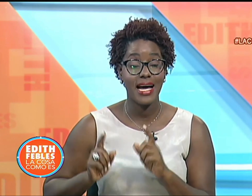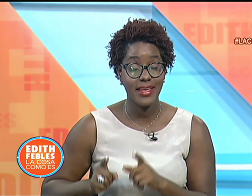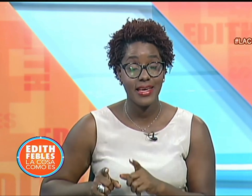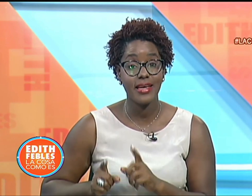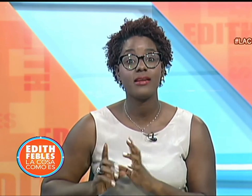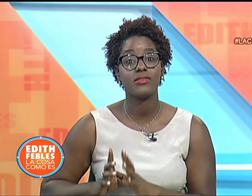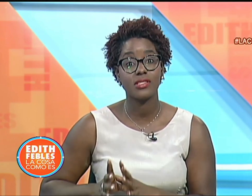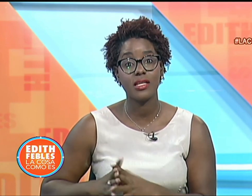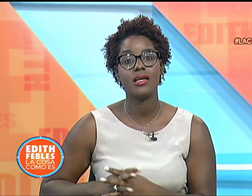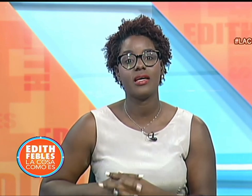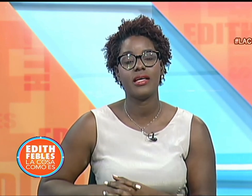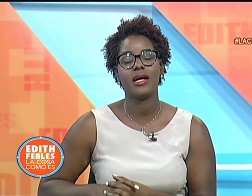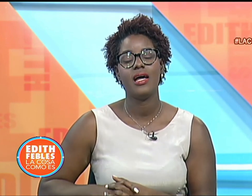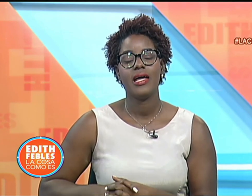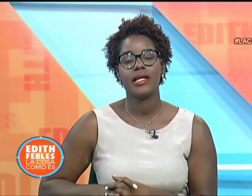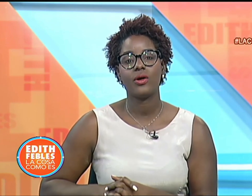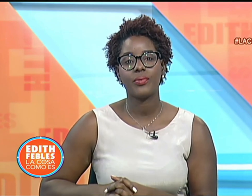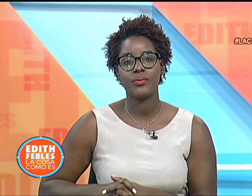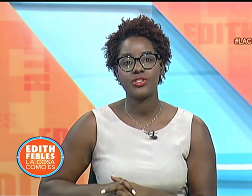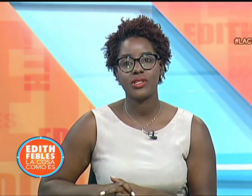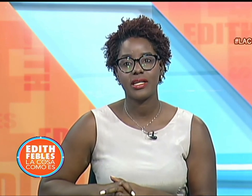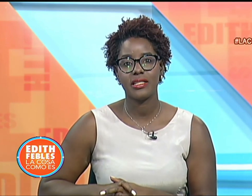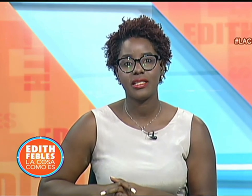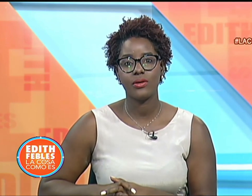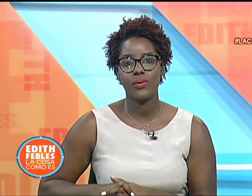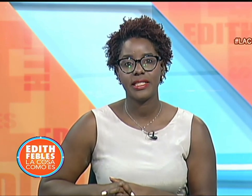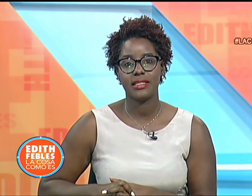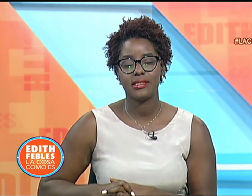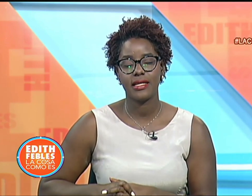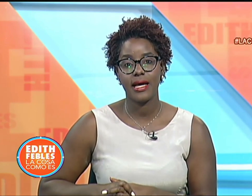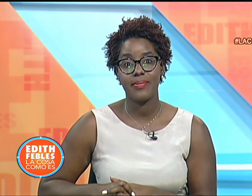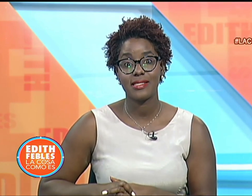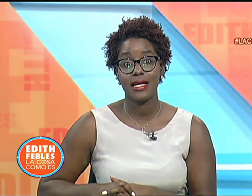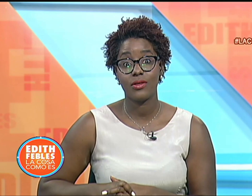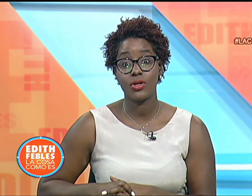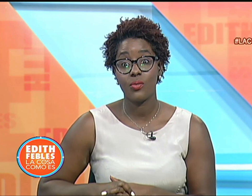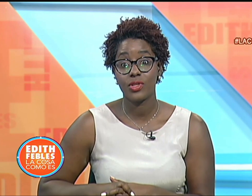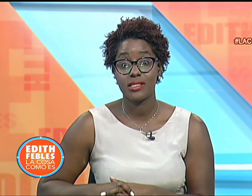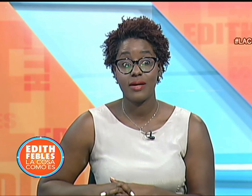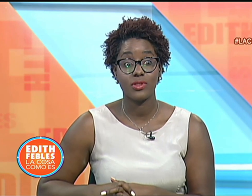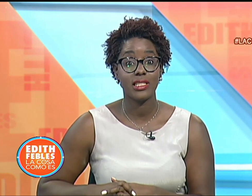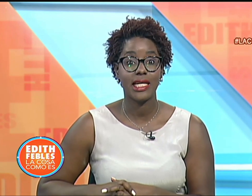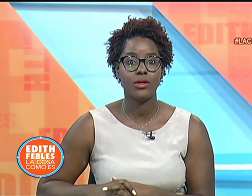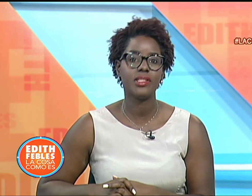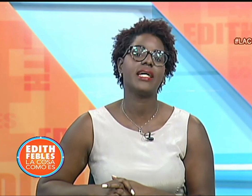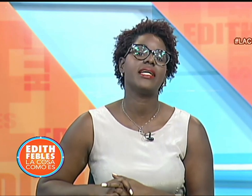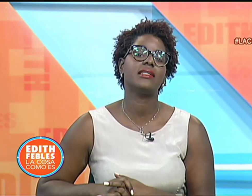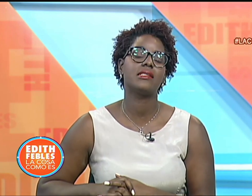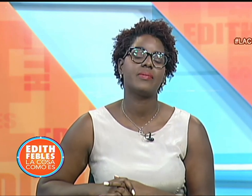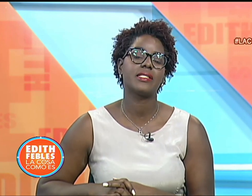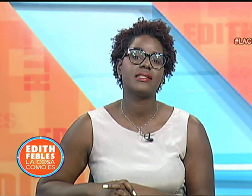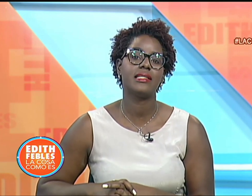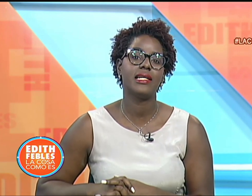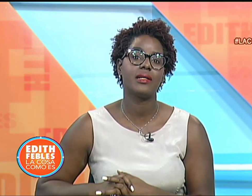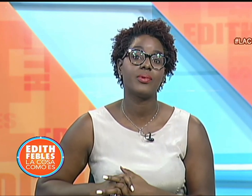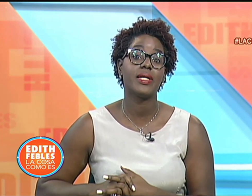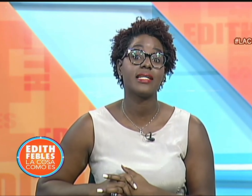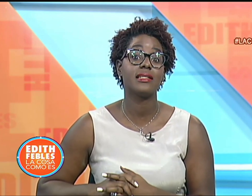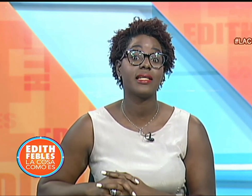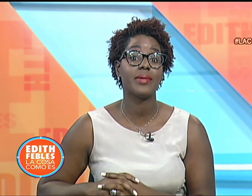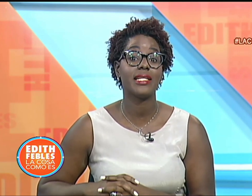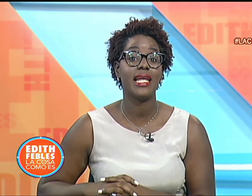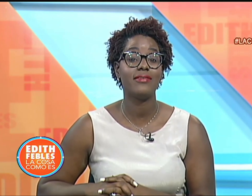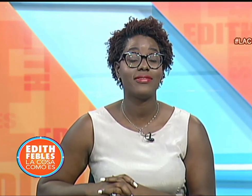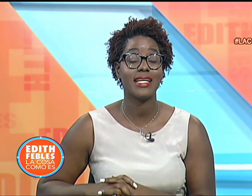República. Ayer sí era el compromiso de rendir cuentas de qué ha pasado y, como decíamos, el talón de Aquiles del presidente de la República